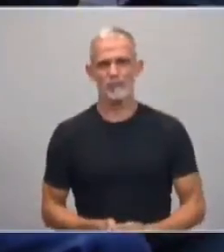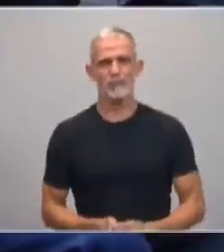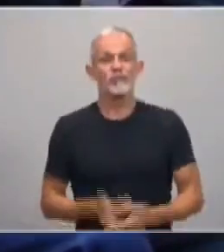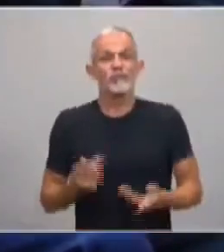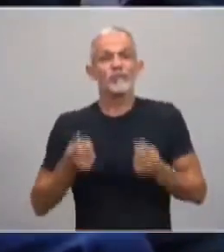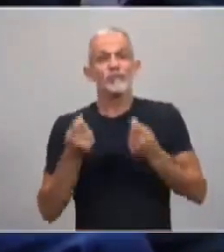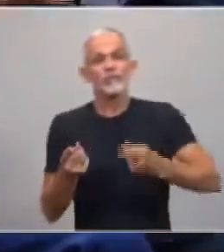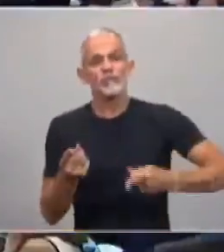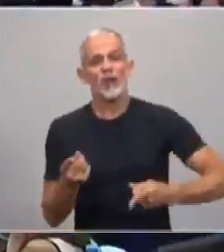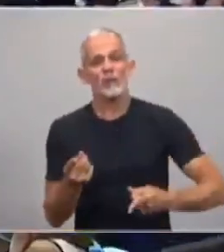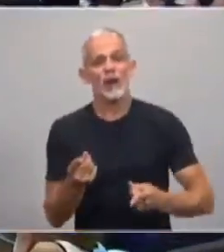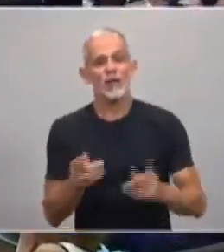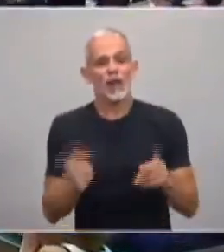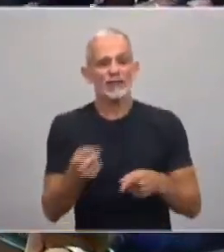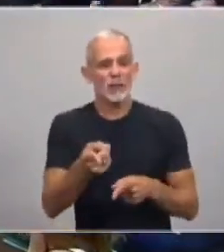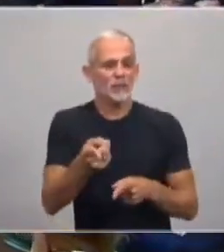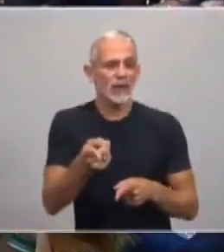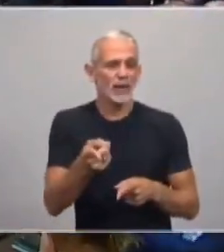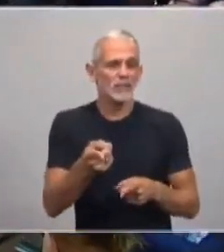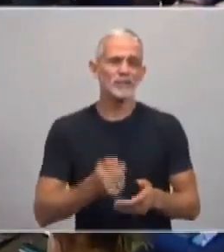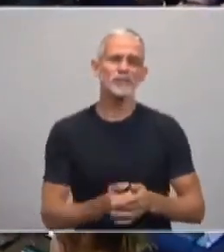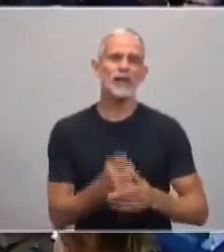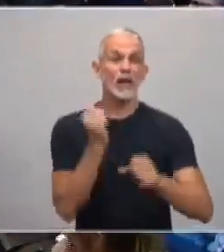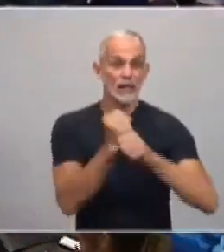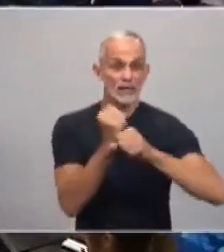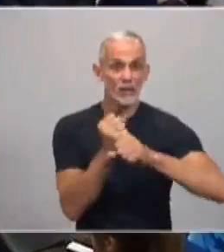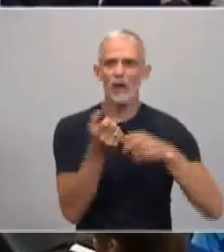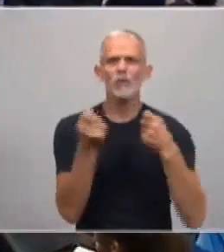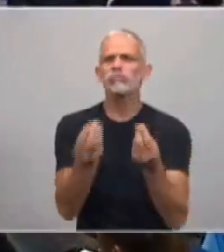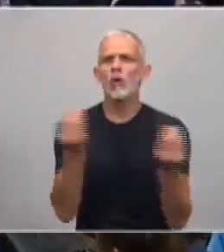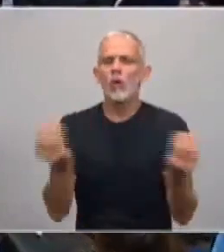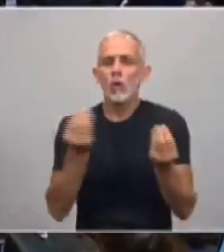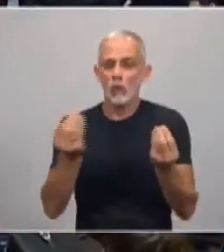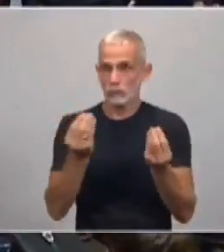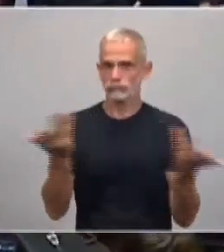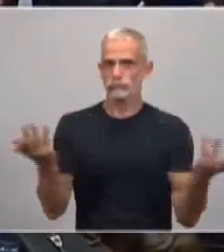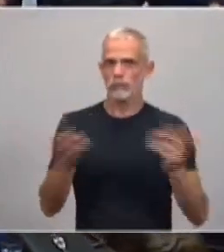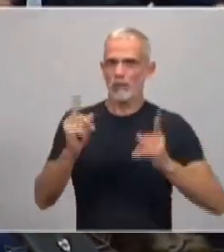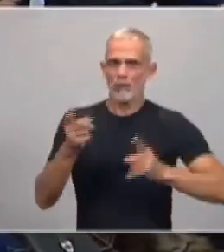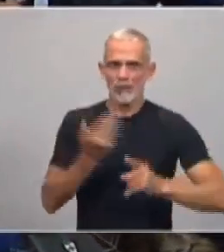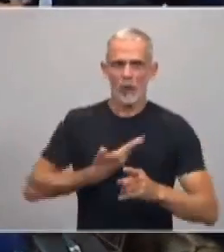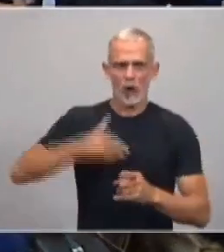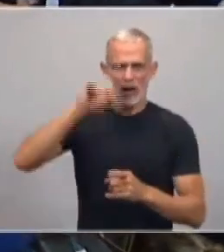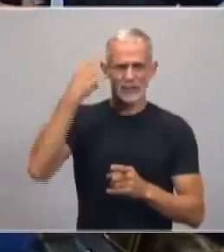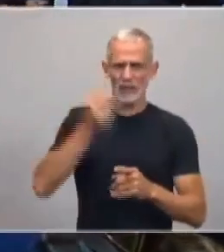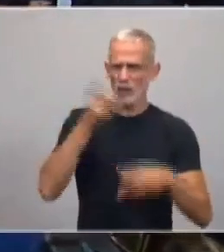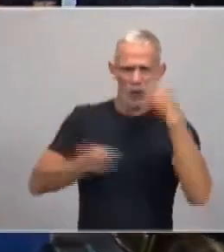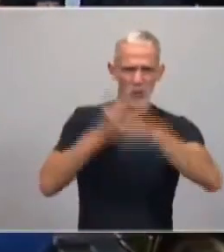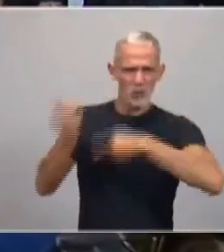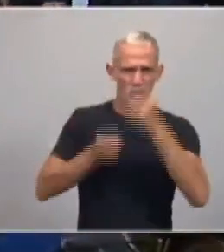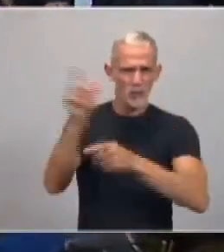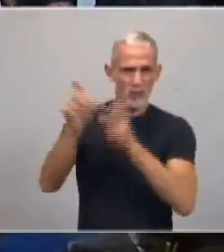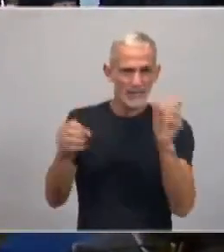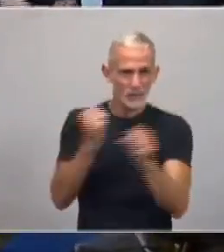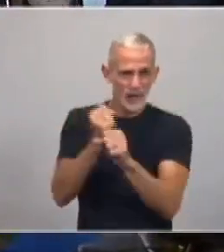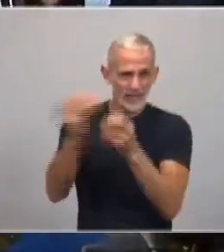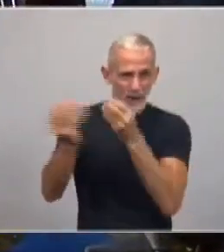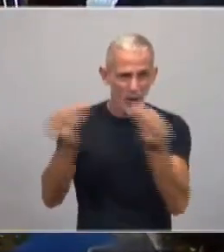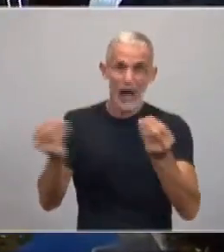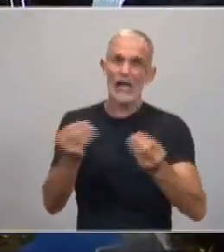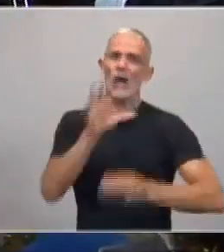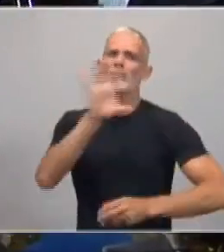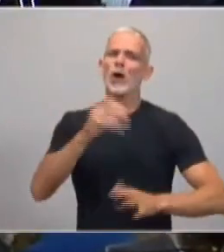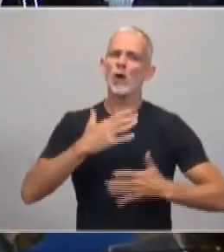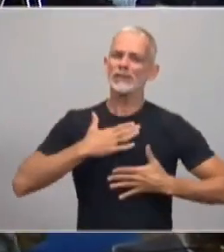Para fortalecer el trabajo y ante los ataques frontales a los trabajadores, desde la provincia